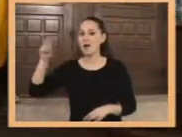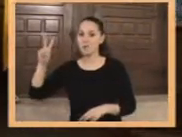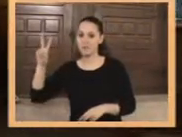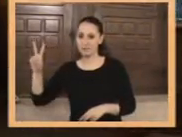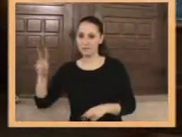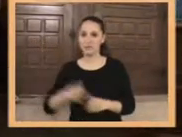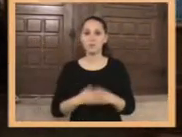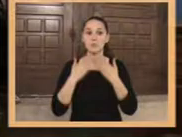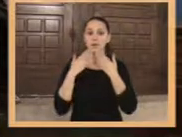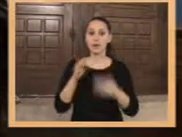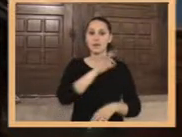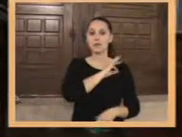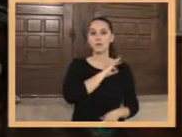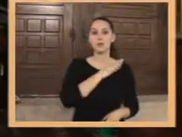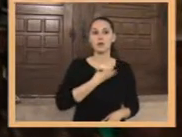Muchas gracias, señor alcalde.